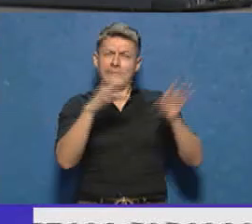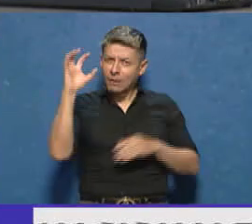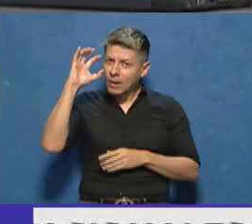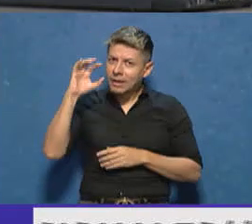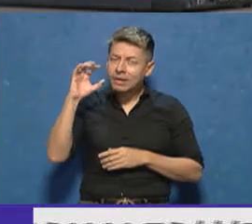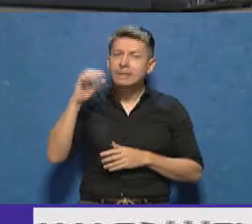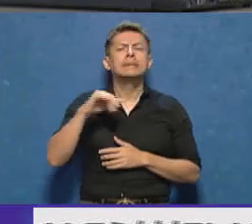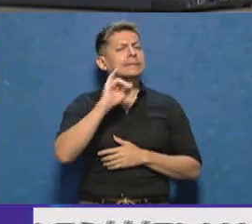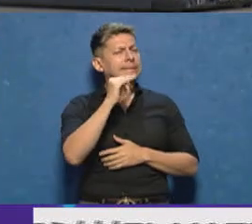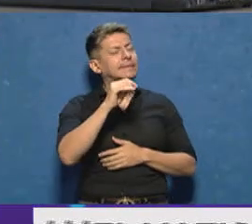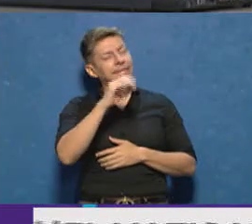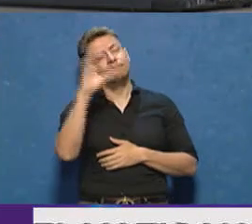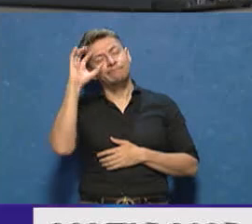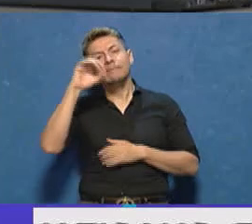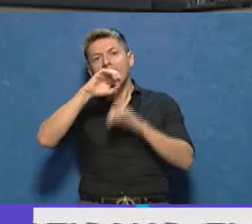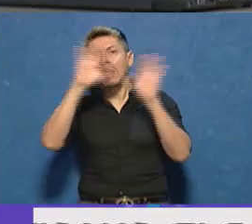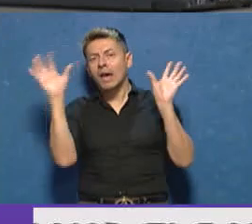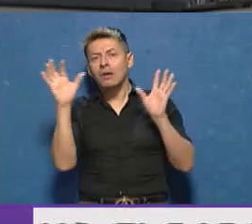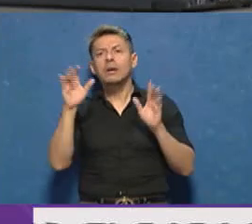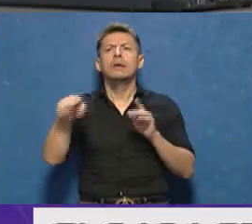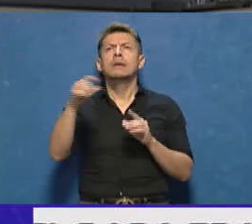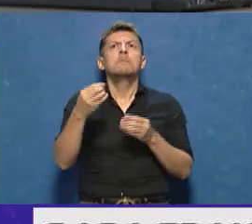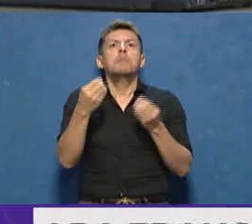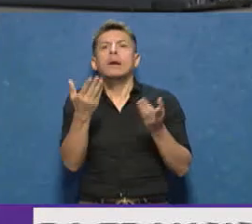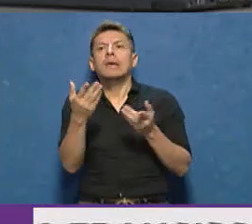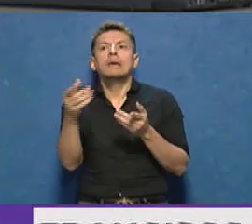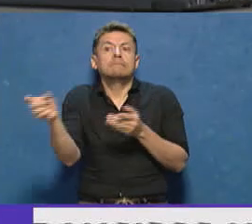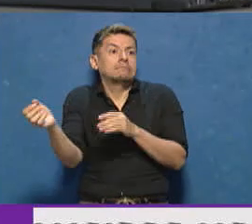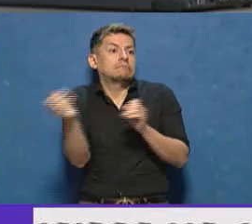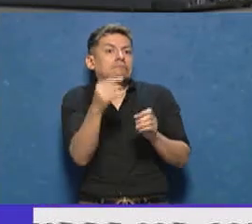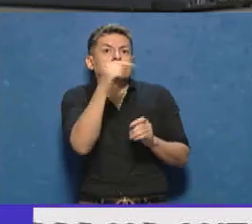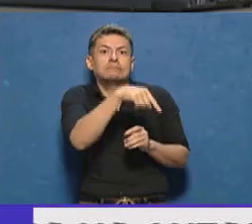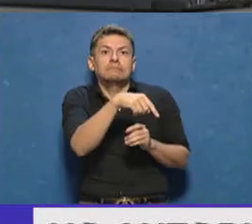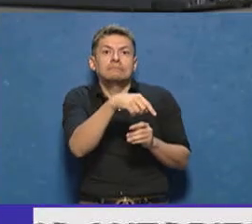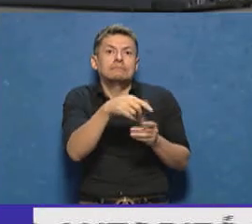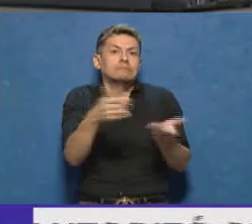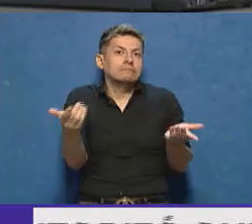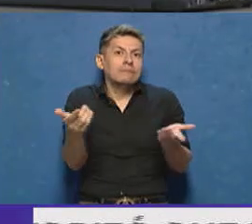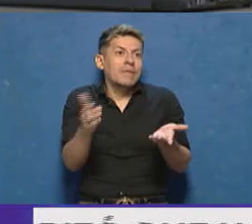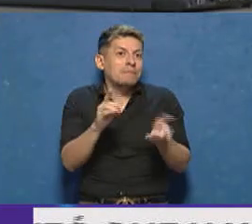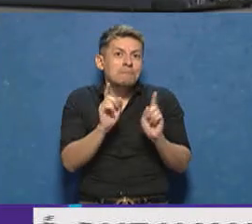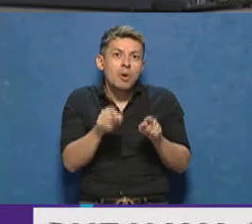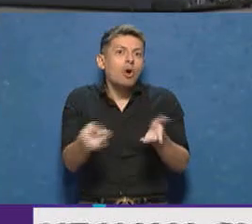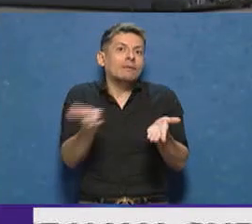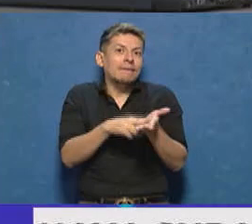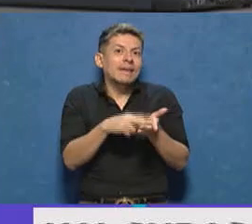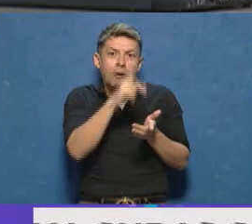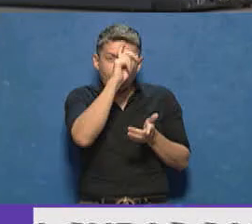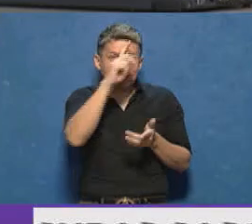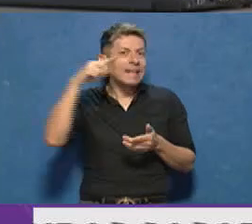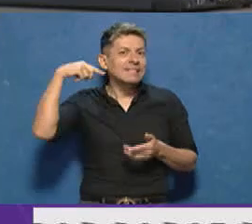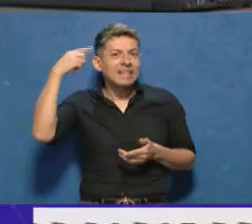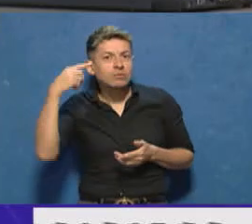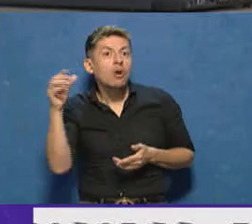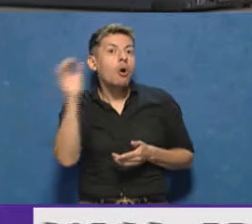Así es, claramente, y muchos se preguntan por qué no trasladarlo en este momento de nuevo al Hospital El Sauce o el